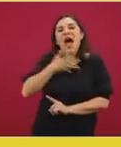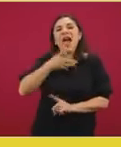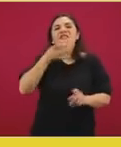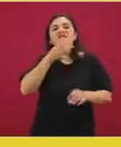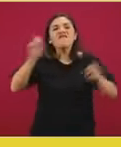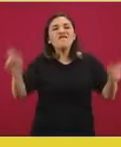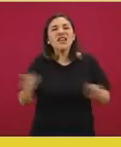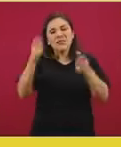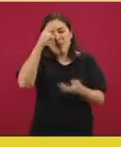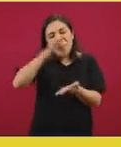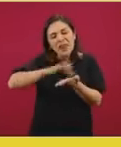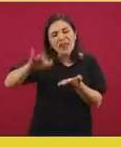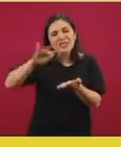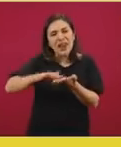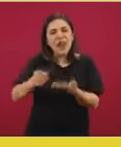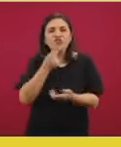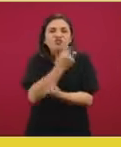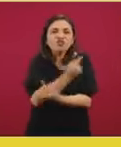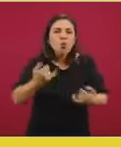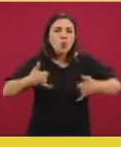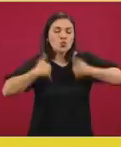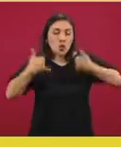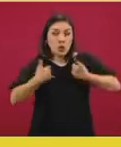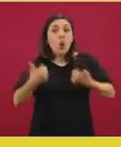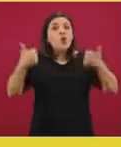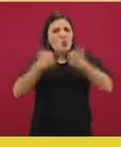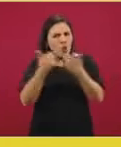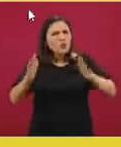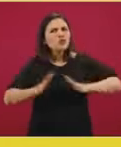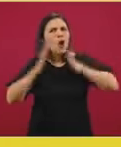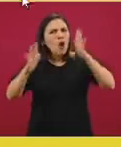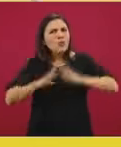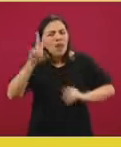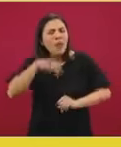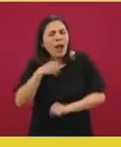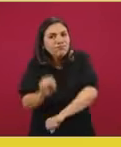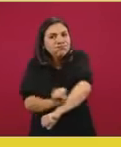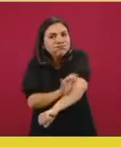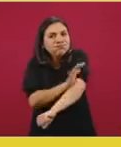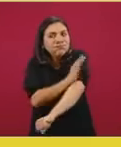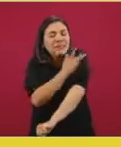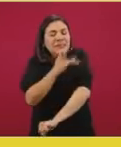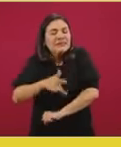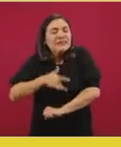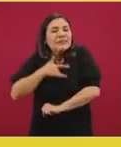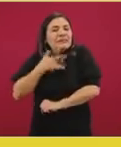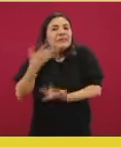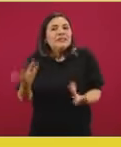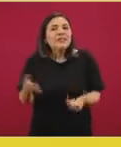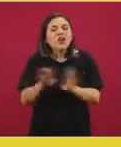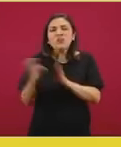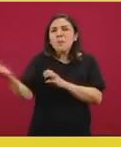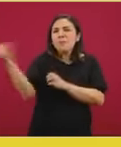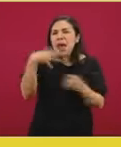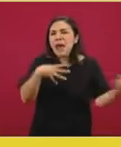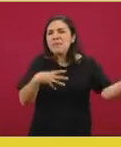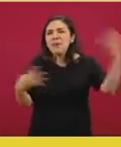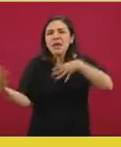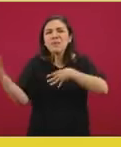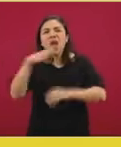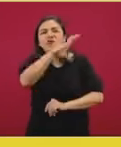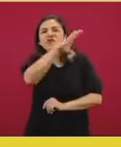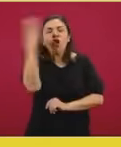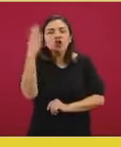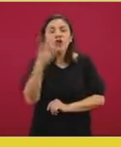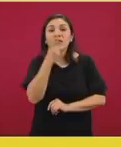de Literatura Infantil y Juvenil. Y las sorpresas también nos han conmovido de ver que nos mandan las fotos y nos dicen,